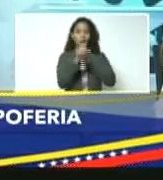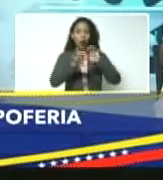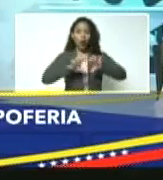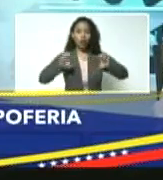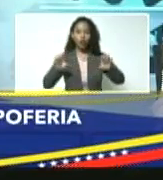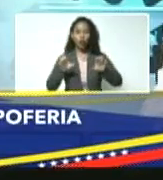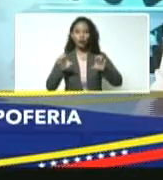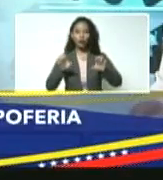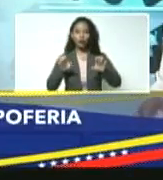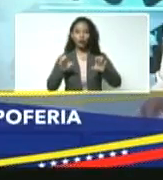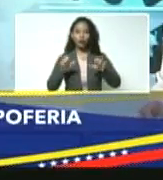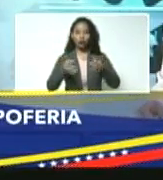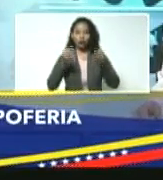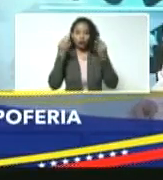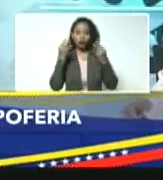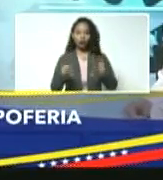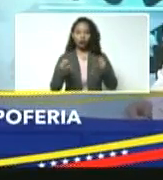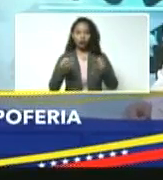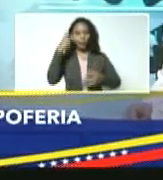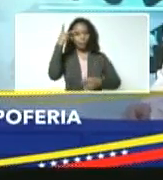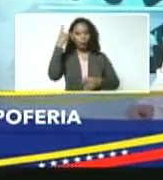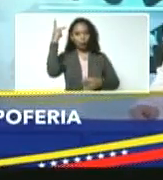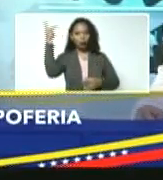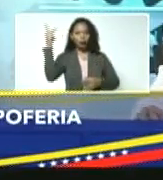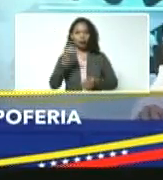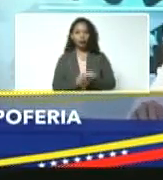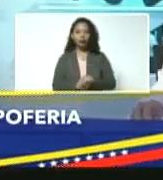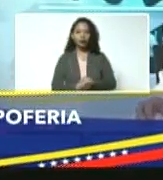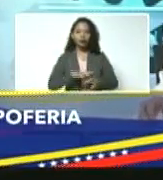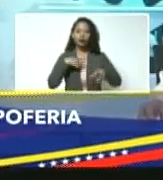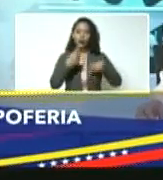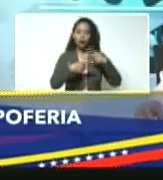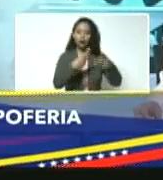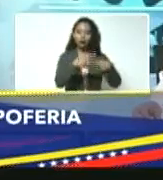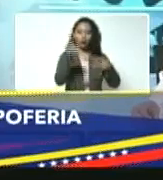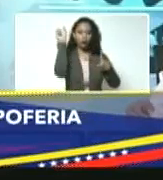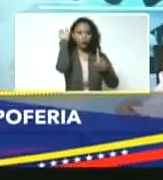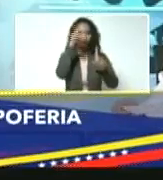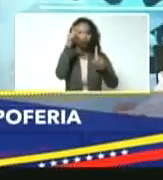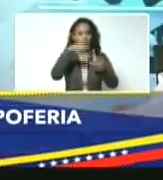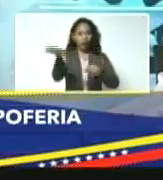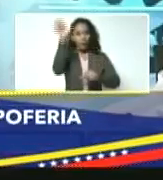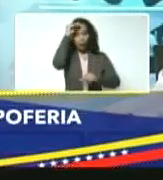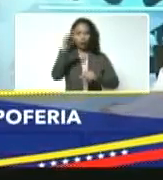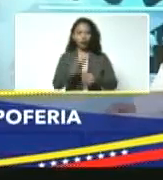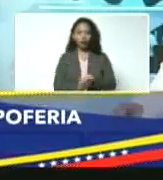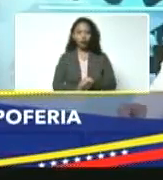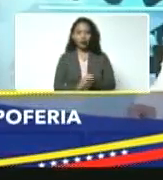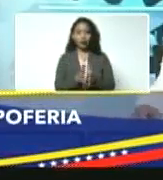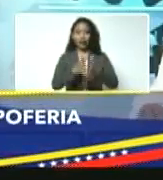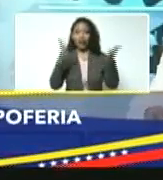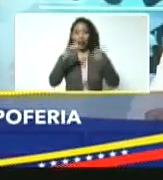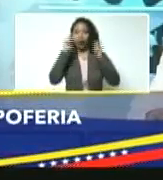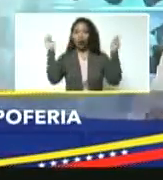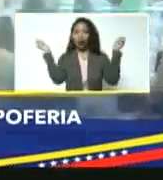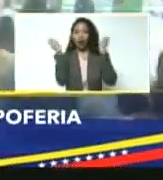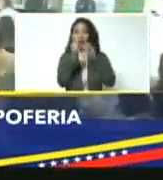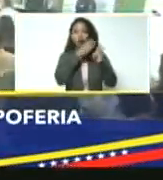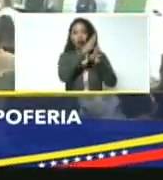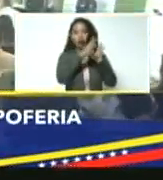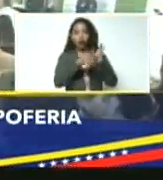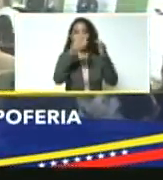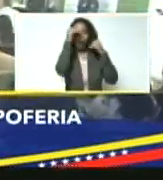educación, en la calidad, en la pedagogía, en el proceso de enseñanza-aprendizaje, de grandes cambios estructurales,